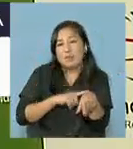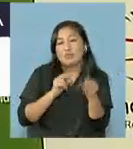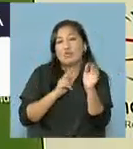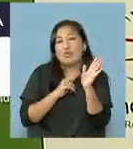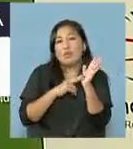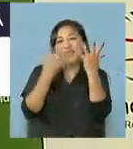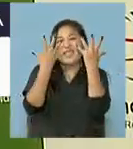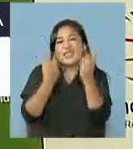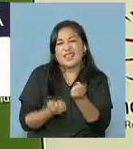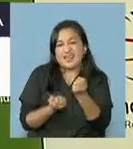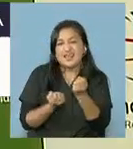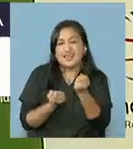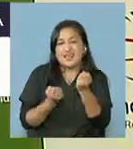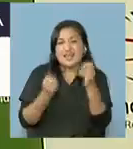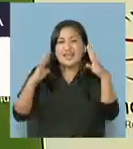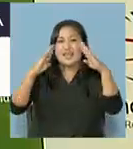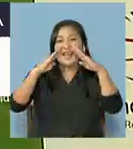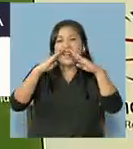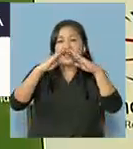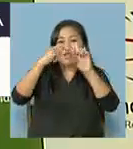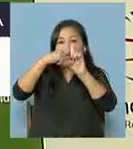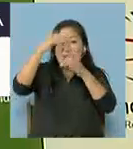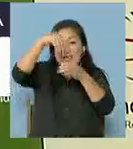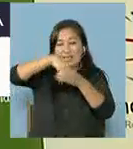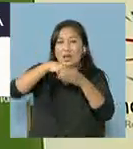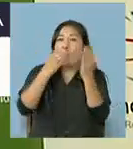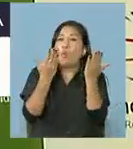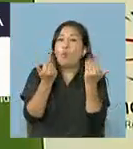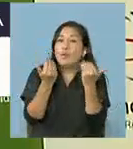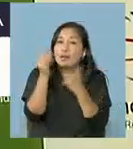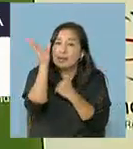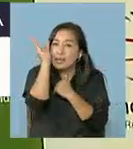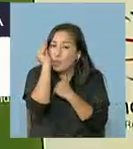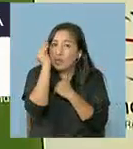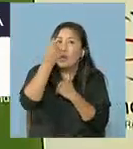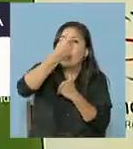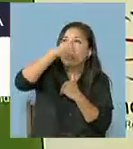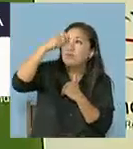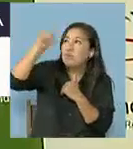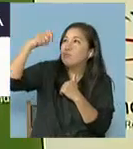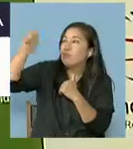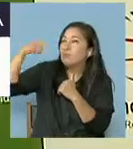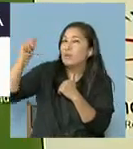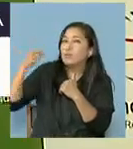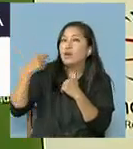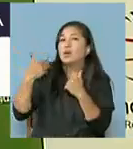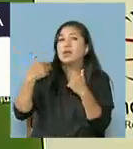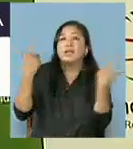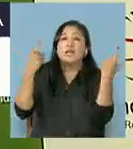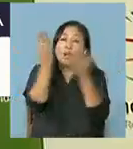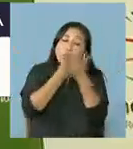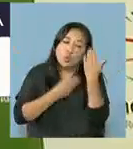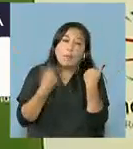con el secado del ambiente, de la humedad interior que ha quedado en la capilla, se recuerdan que es todo revocado en barro, y se podían dañar los